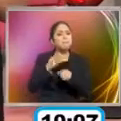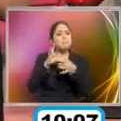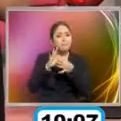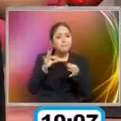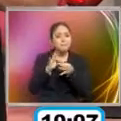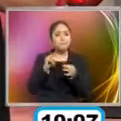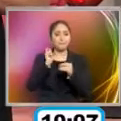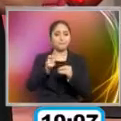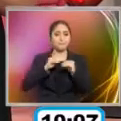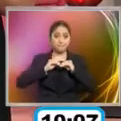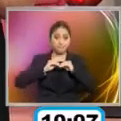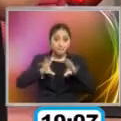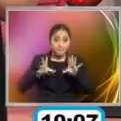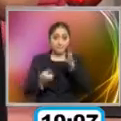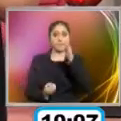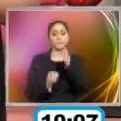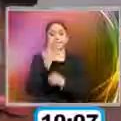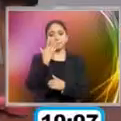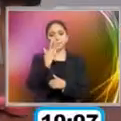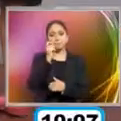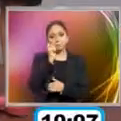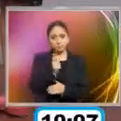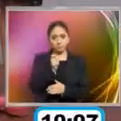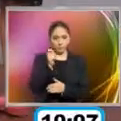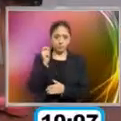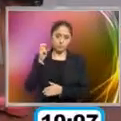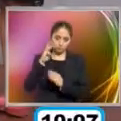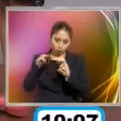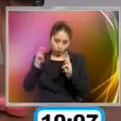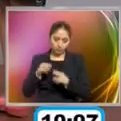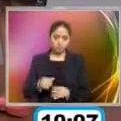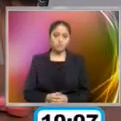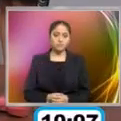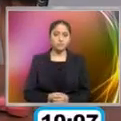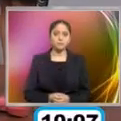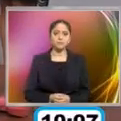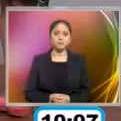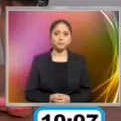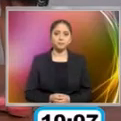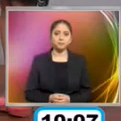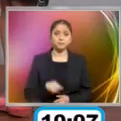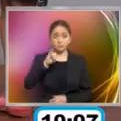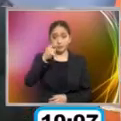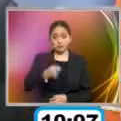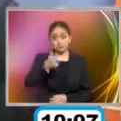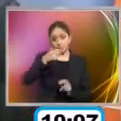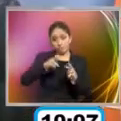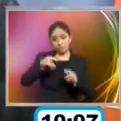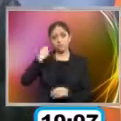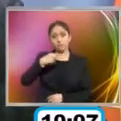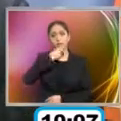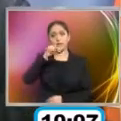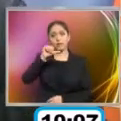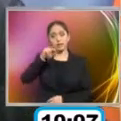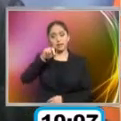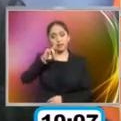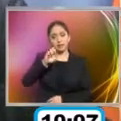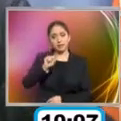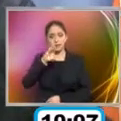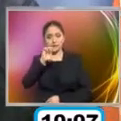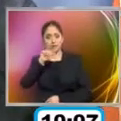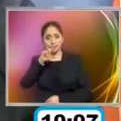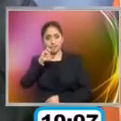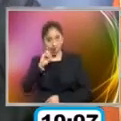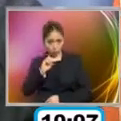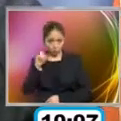ahorita promocionando un nuevo single, ¿no es así? Sí, estamos promocionando un single, es una versión de Andrés Calamaro, se llama Media Verónica,